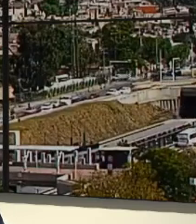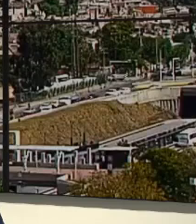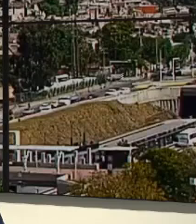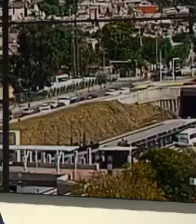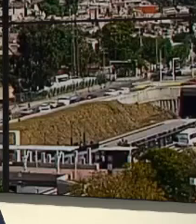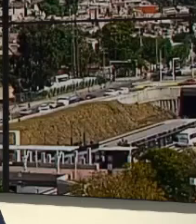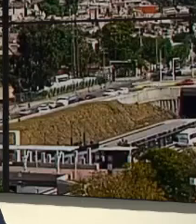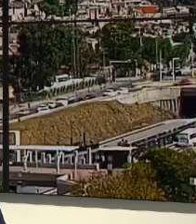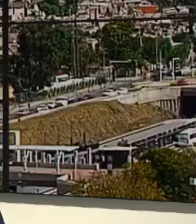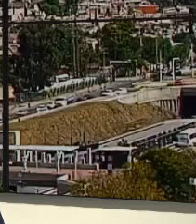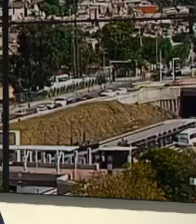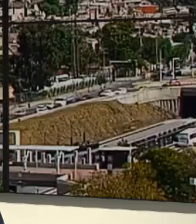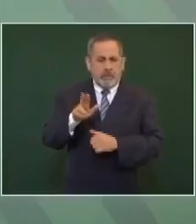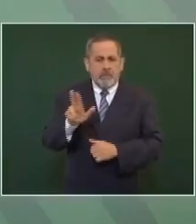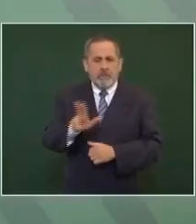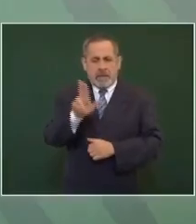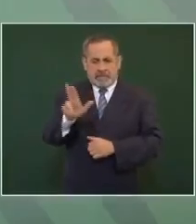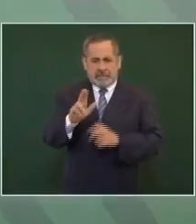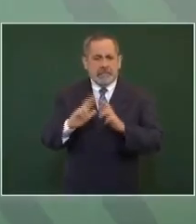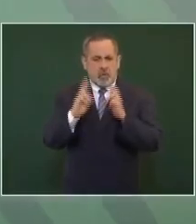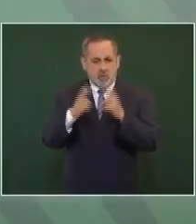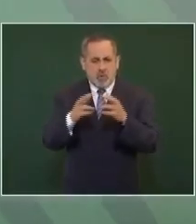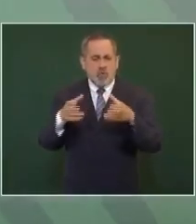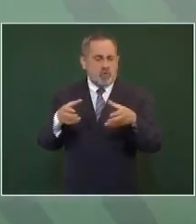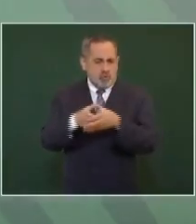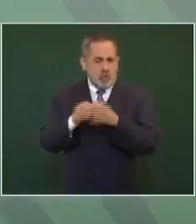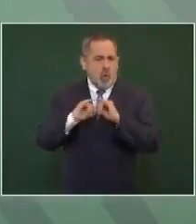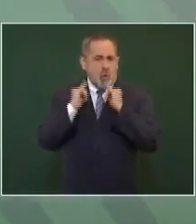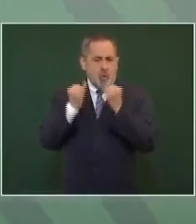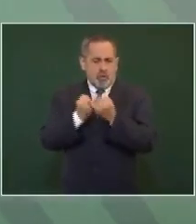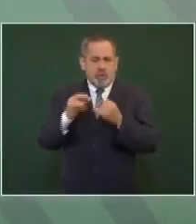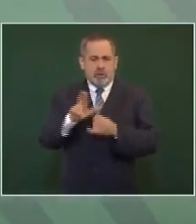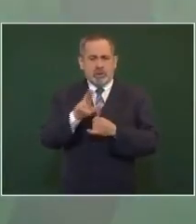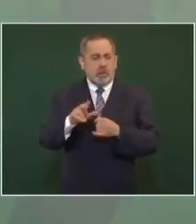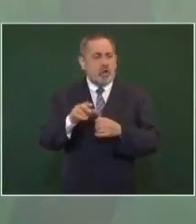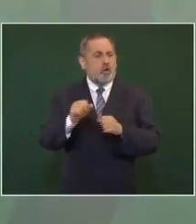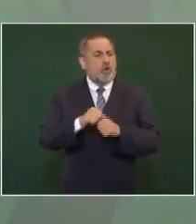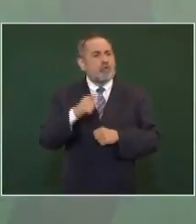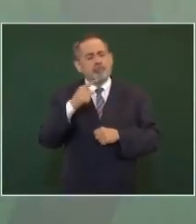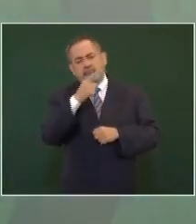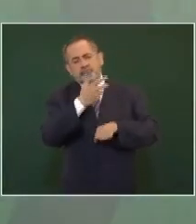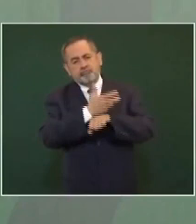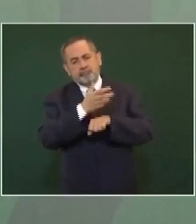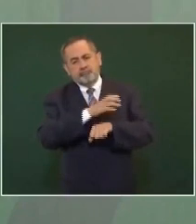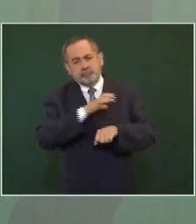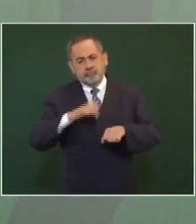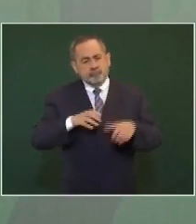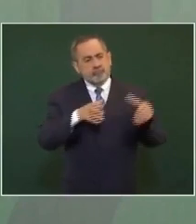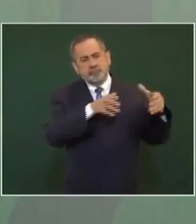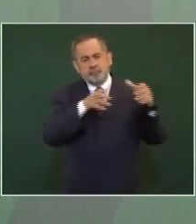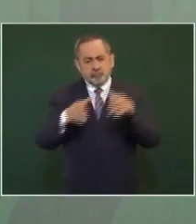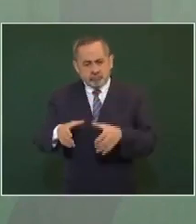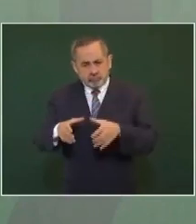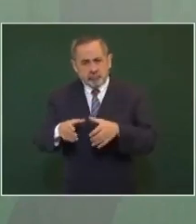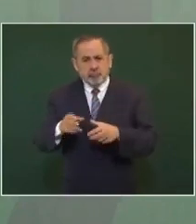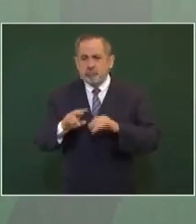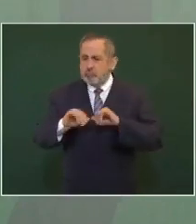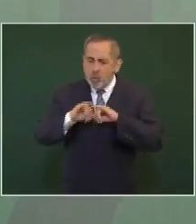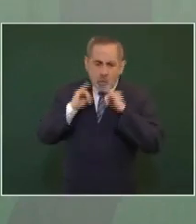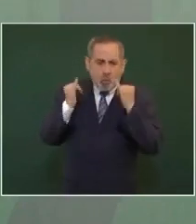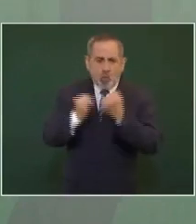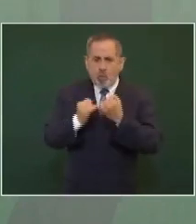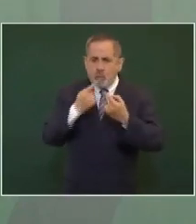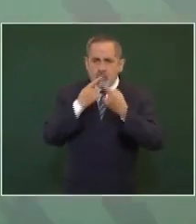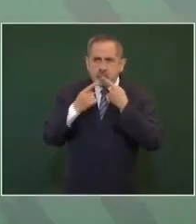para organismos del gobierno, que es la Ley General de Protección de Datos Personales, y existe otra para particulares, que son las empresas, se llama